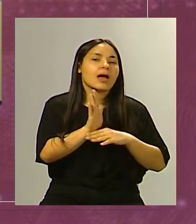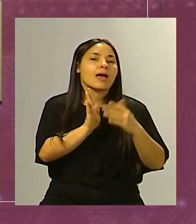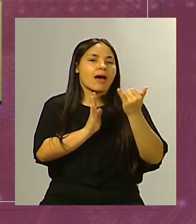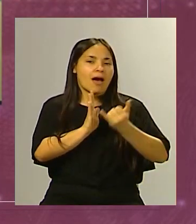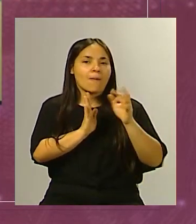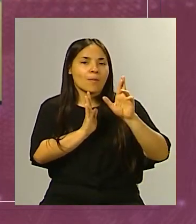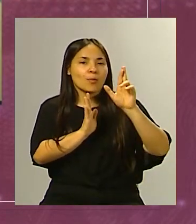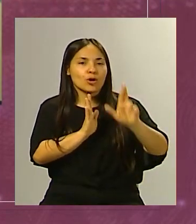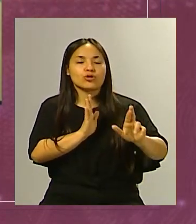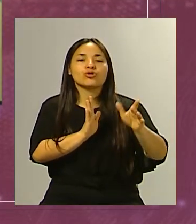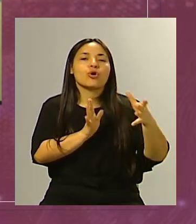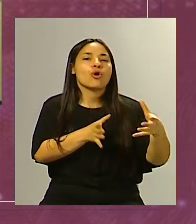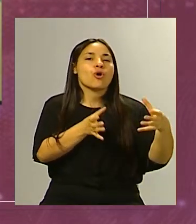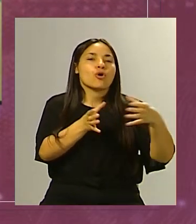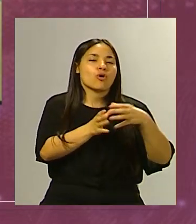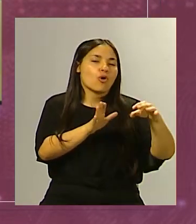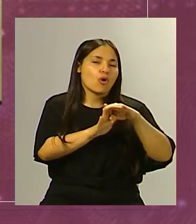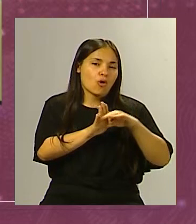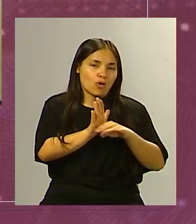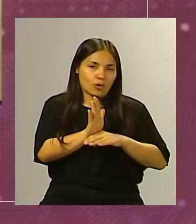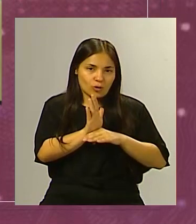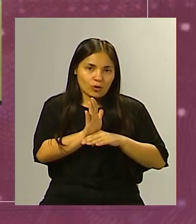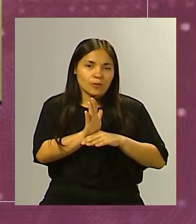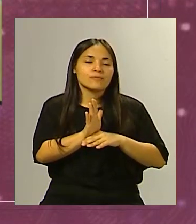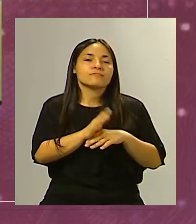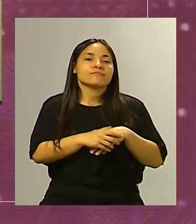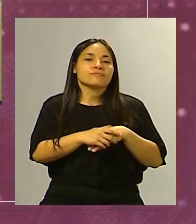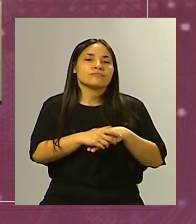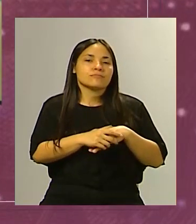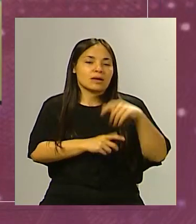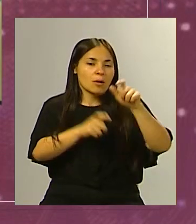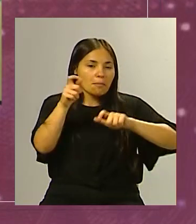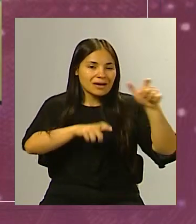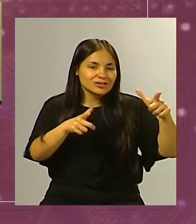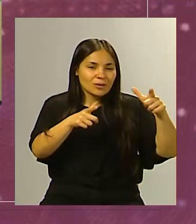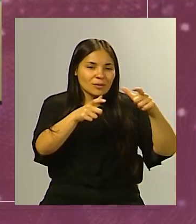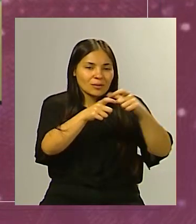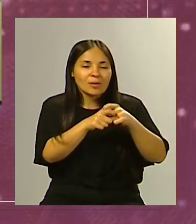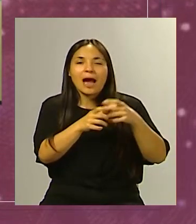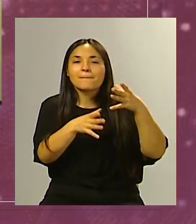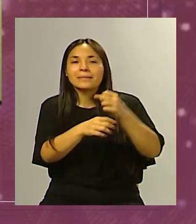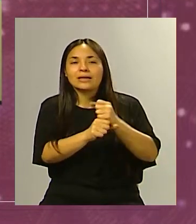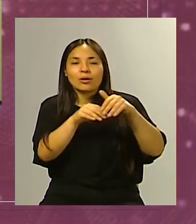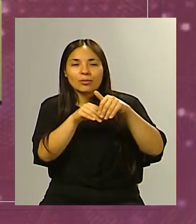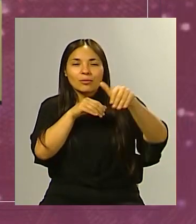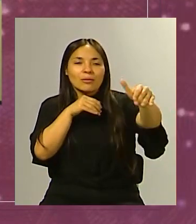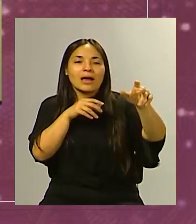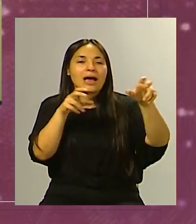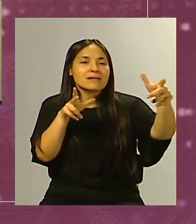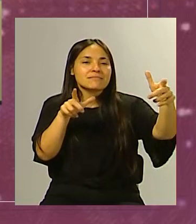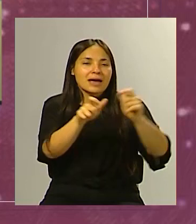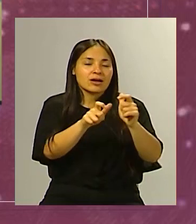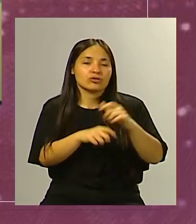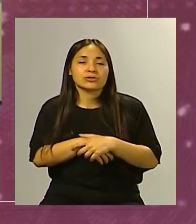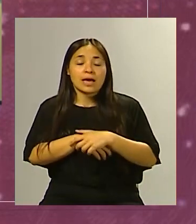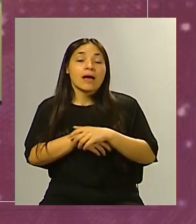por protocolo. Claro. Era una cantidad reducida de pasajeros por bus. No tuvieron boliches,